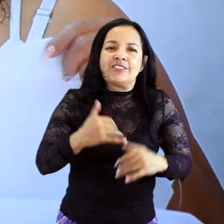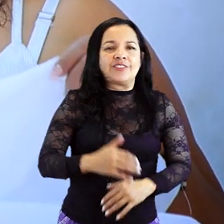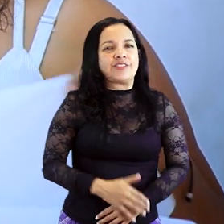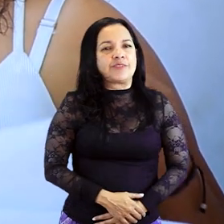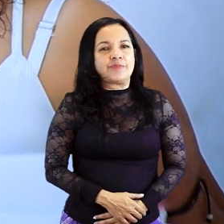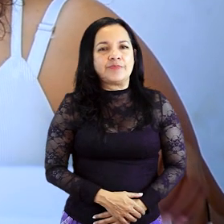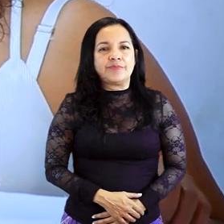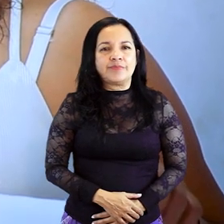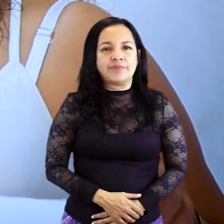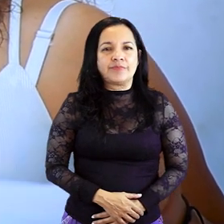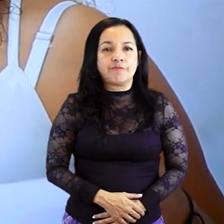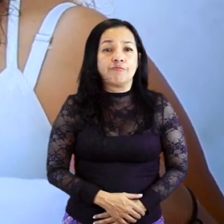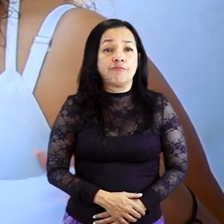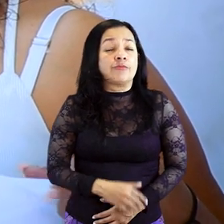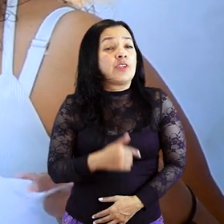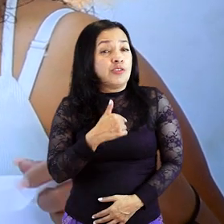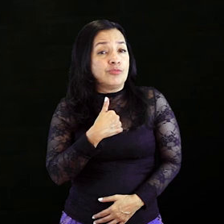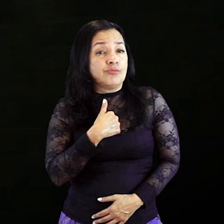muy feliz.